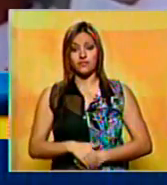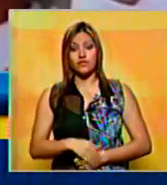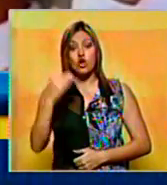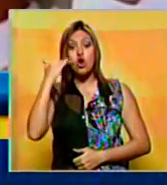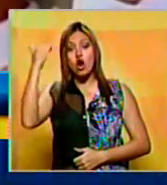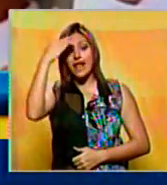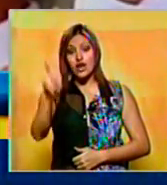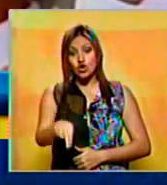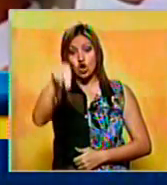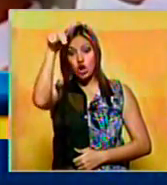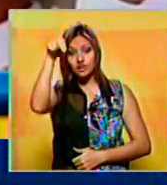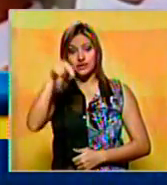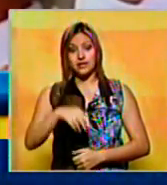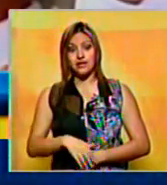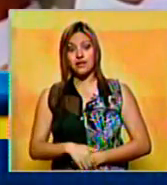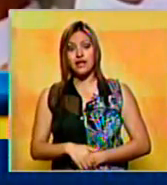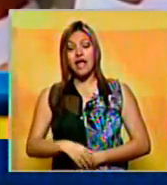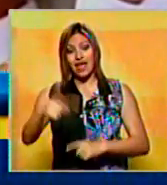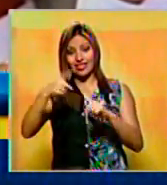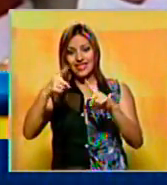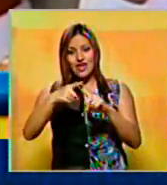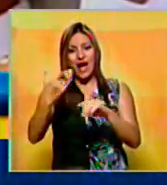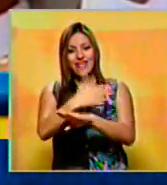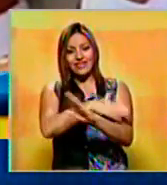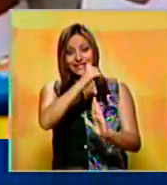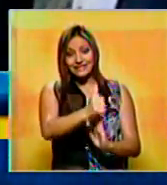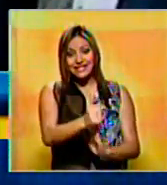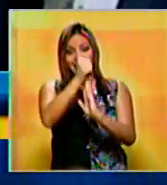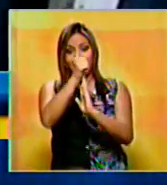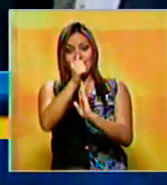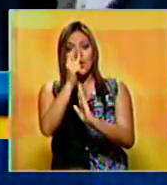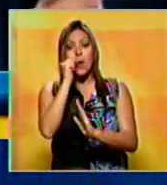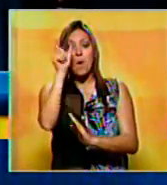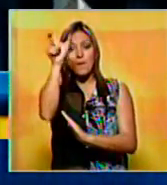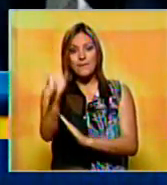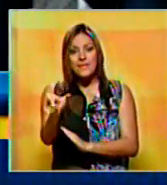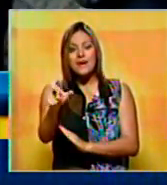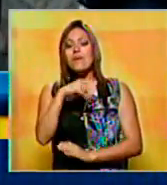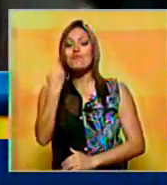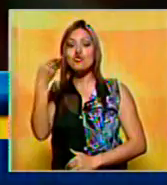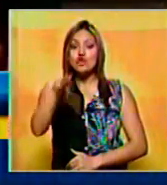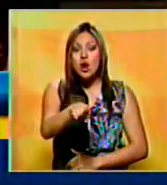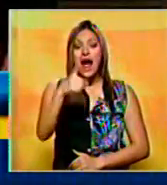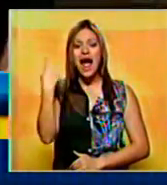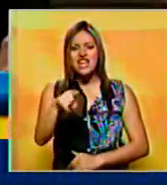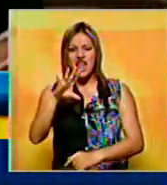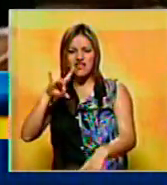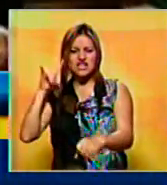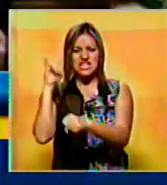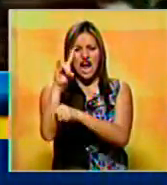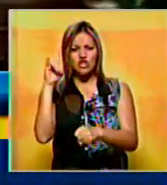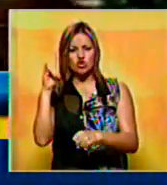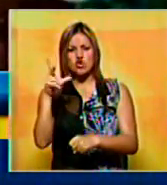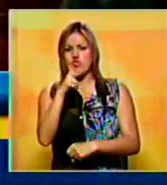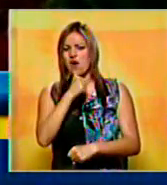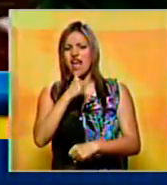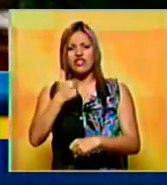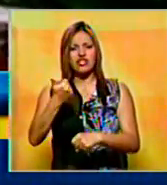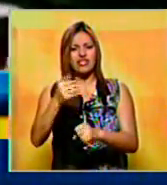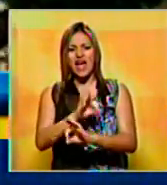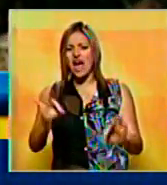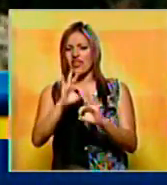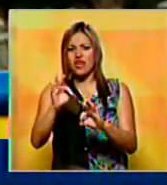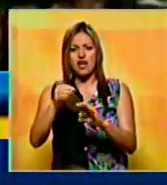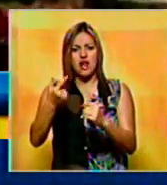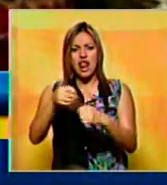Norte, Chan Sung-taek, tío del líder Kim Jong-un, fue ejecutado por cometer traición imperdonable, según